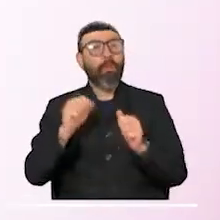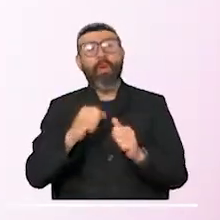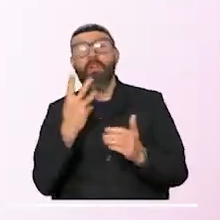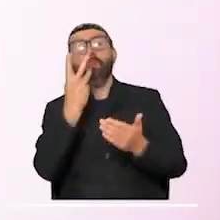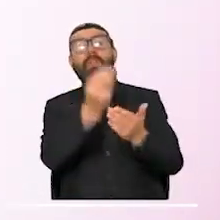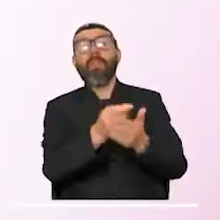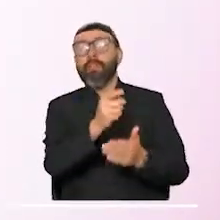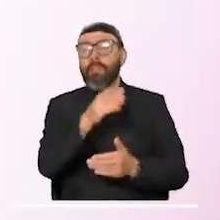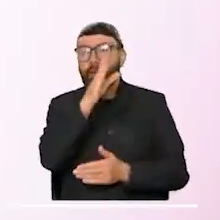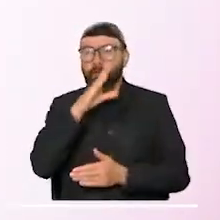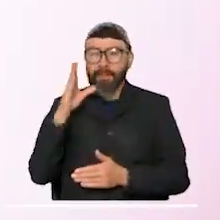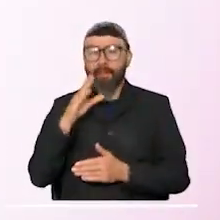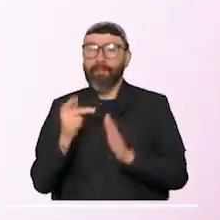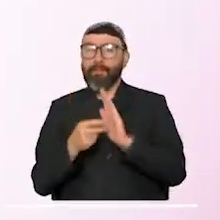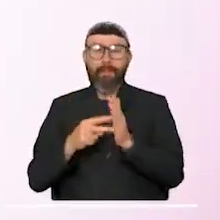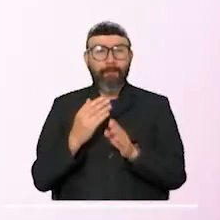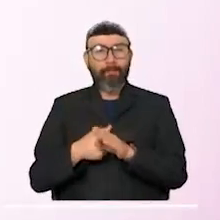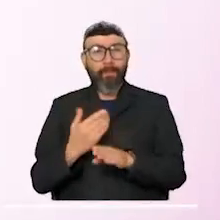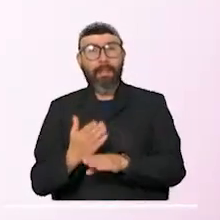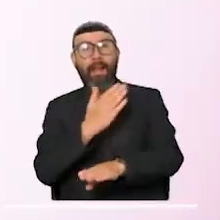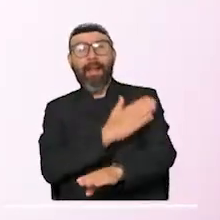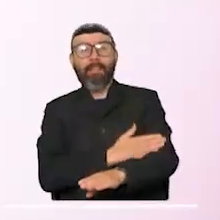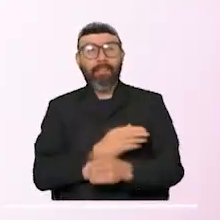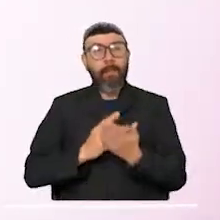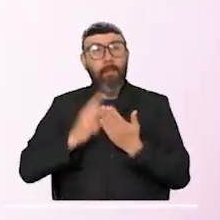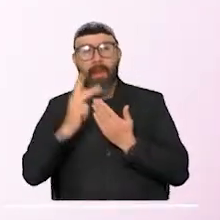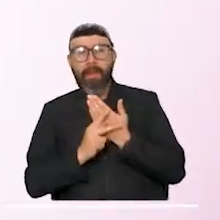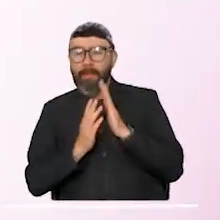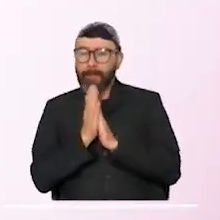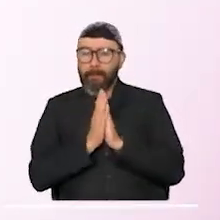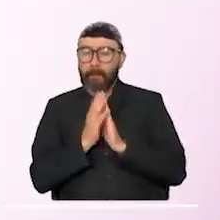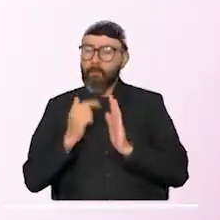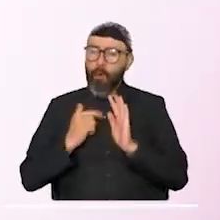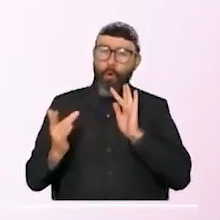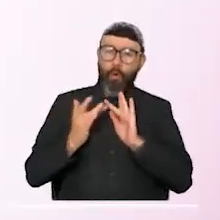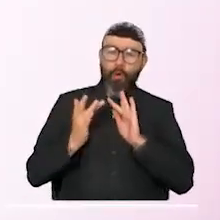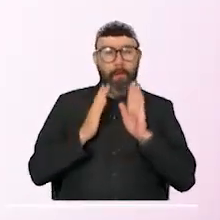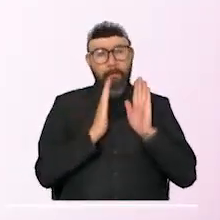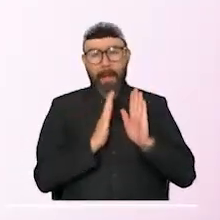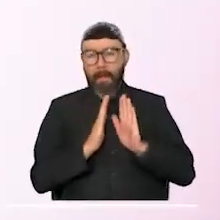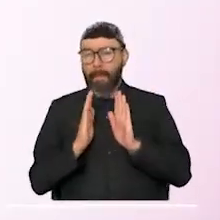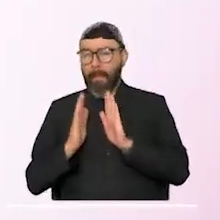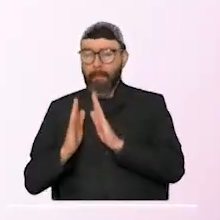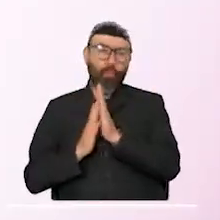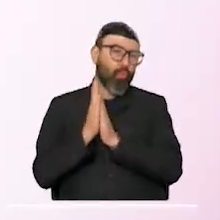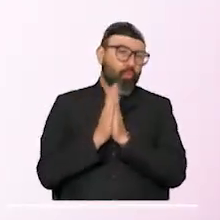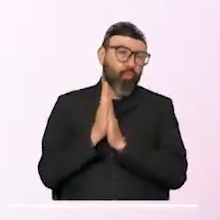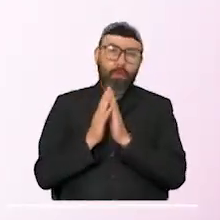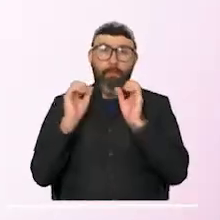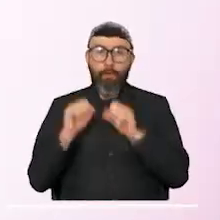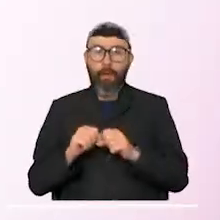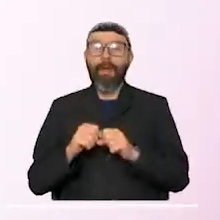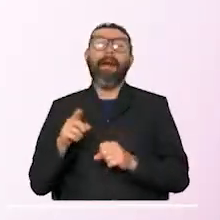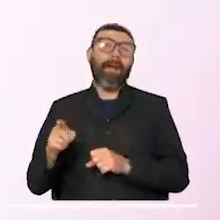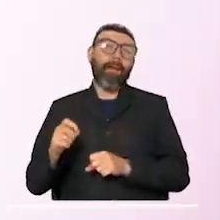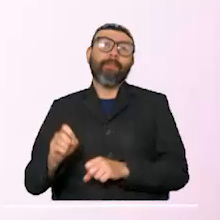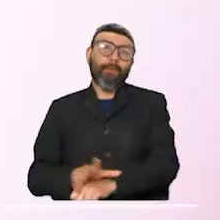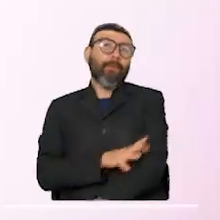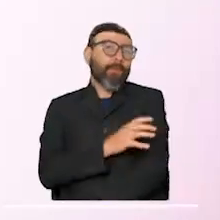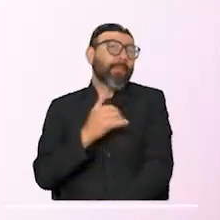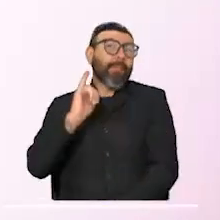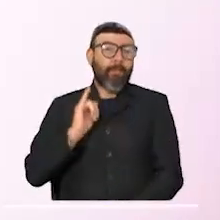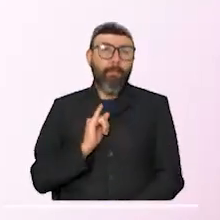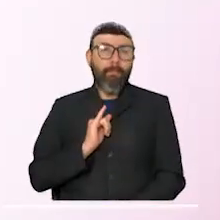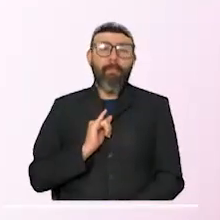finca entonces uno le hace planeación Y eso implica la imaginación y la conexión desde el momento mismo de estar pues juntos también entonces